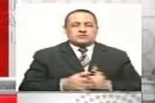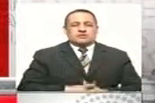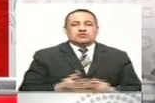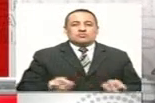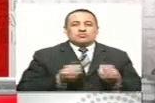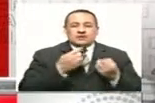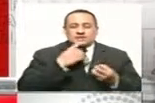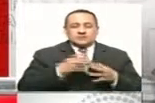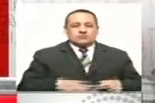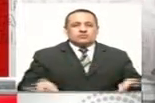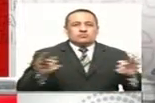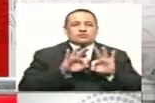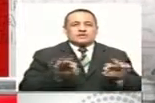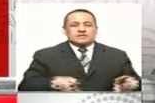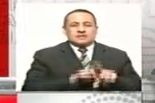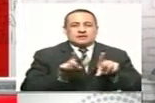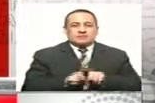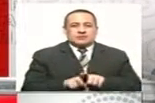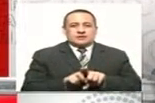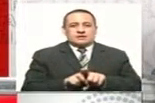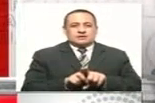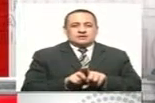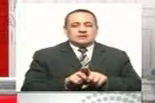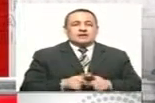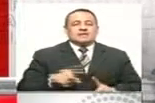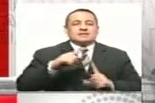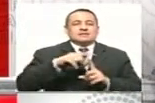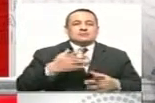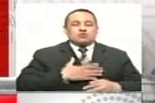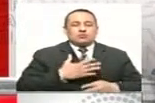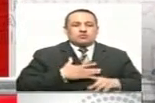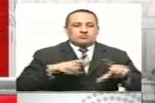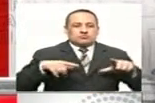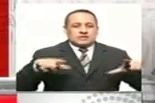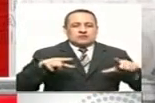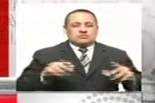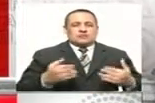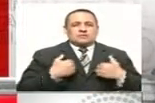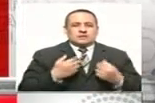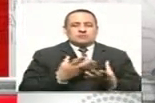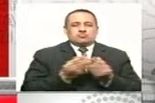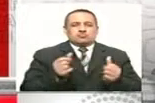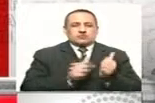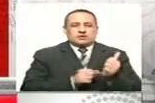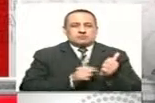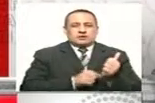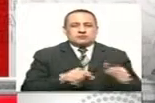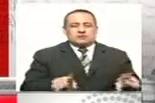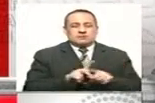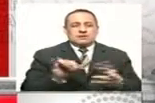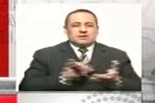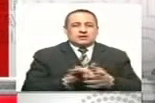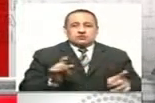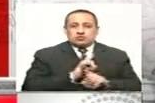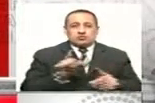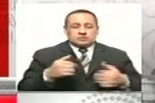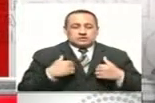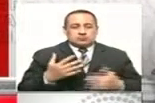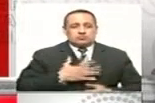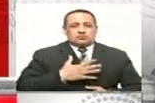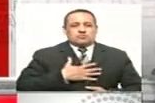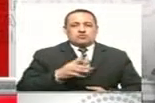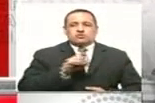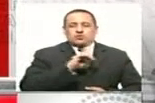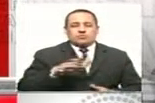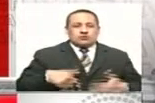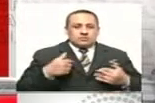Porque es muy importante también la titulación de tierras de los hermanos campesinos. Sin la titulación de tierras no